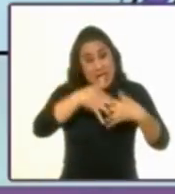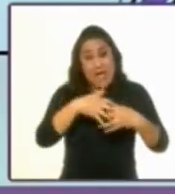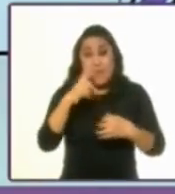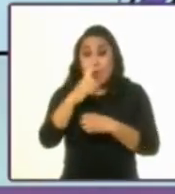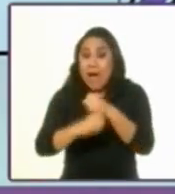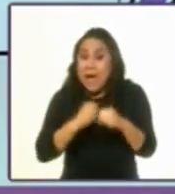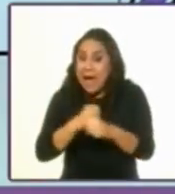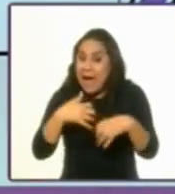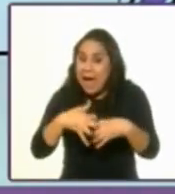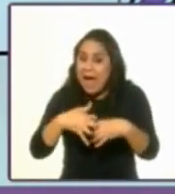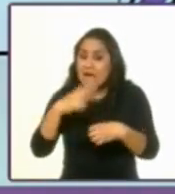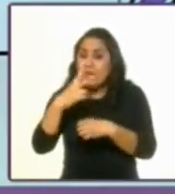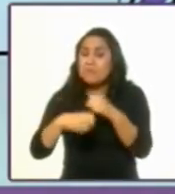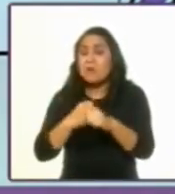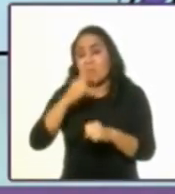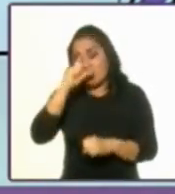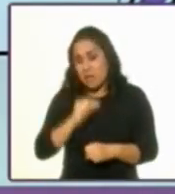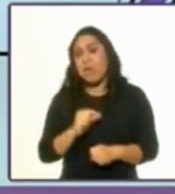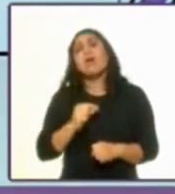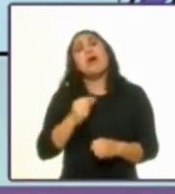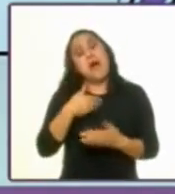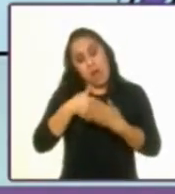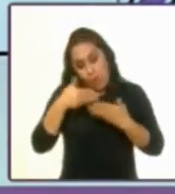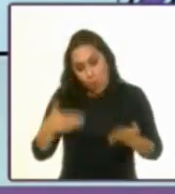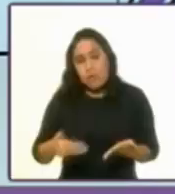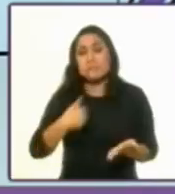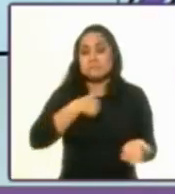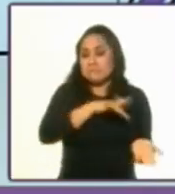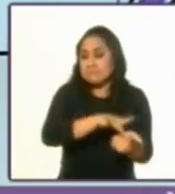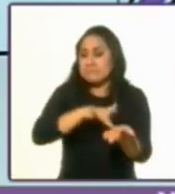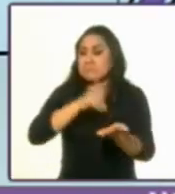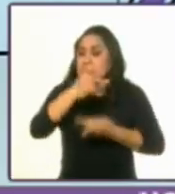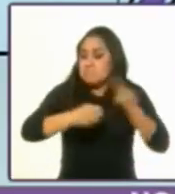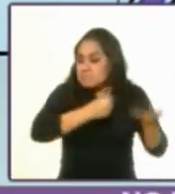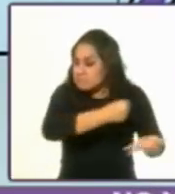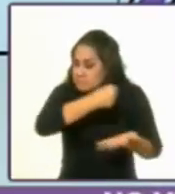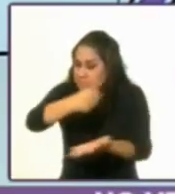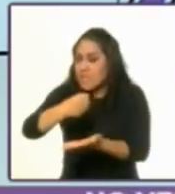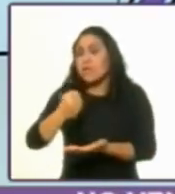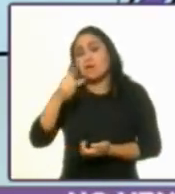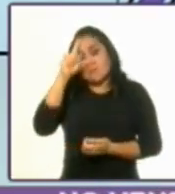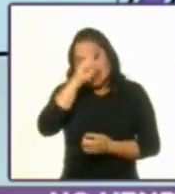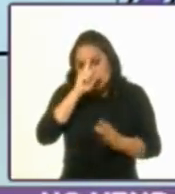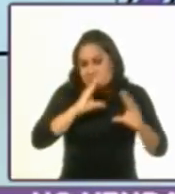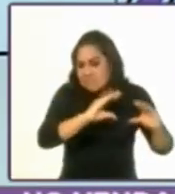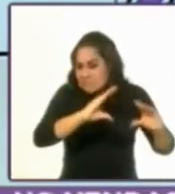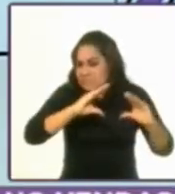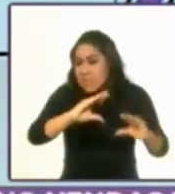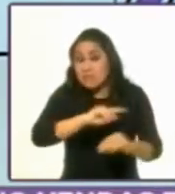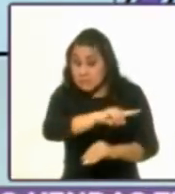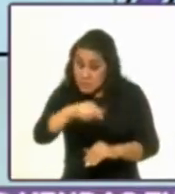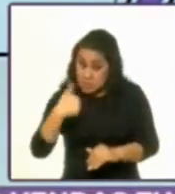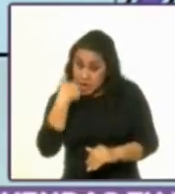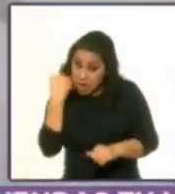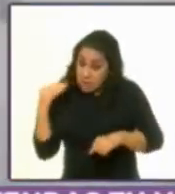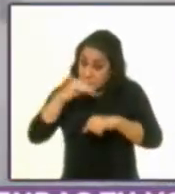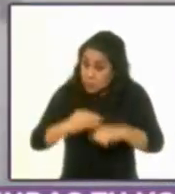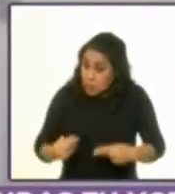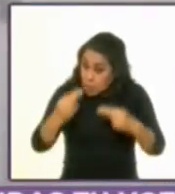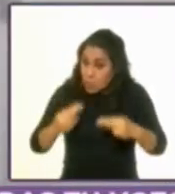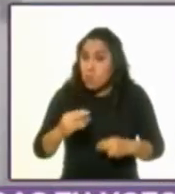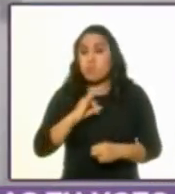año vamos a dar créditos fáciles asesorías y capacitación a toda persona que decía iniciaron tiempo